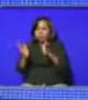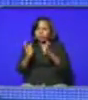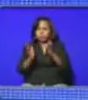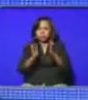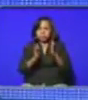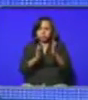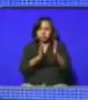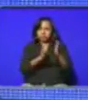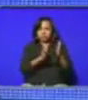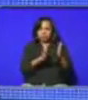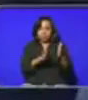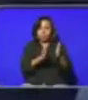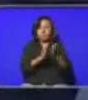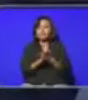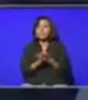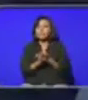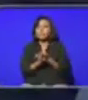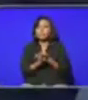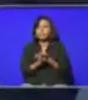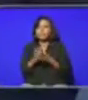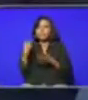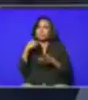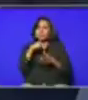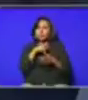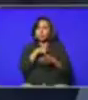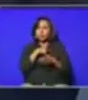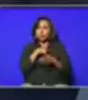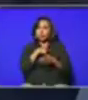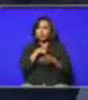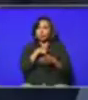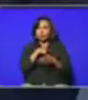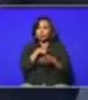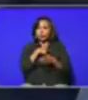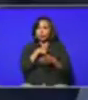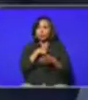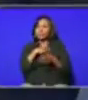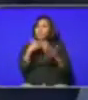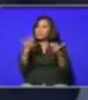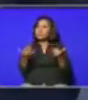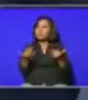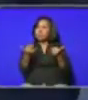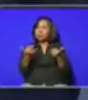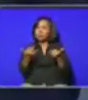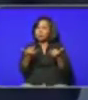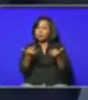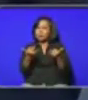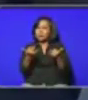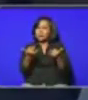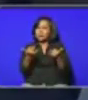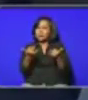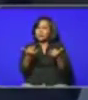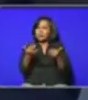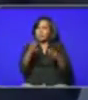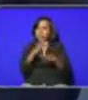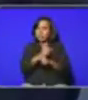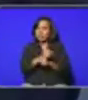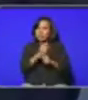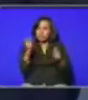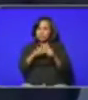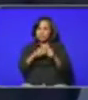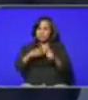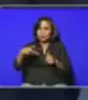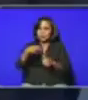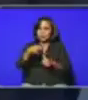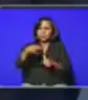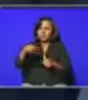de este proyecto. Bien, nosotros vamos, después de haber entrado en calor y analizar un poco el tema, vamos a hacer, Marielena, la primera pausa y en